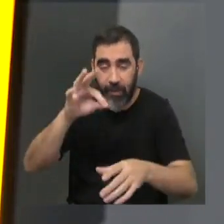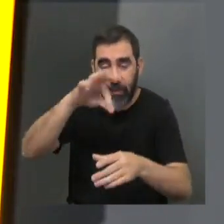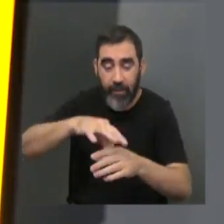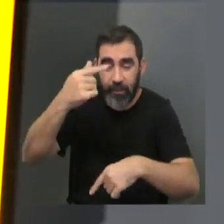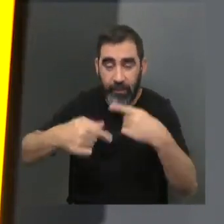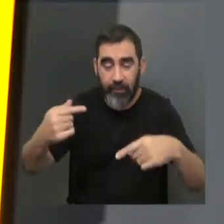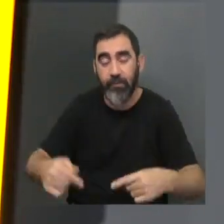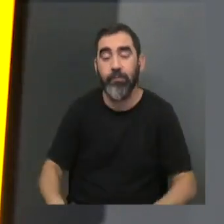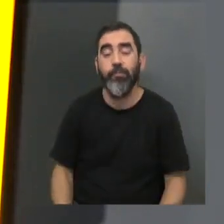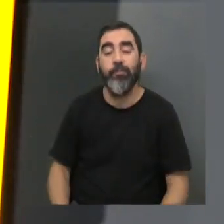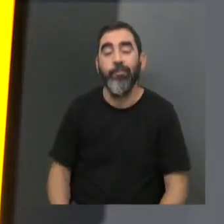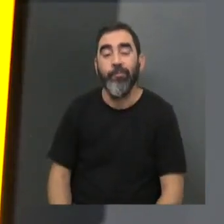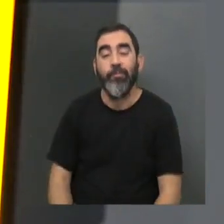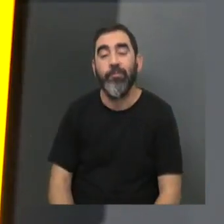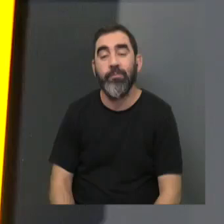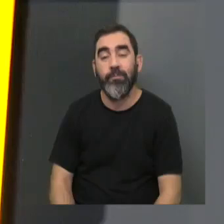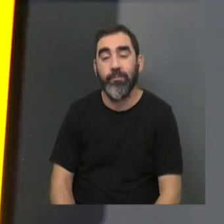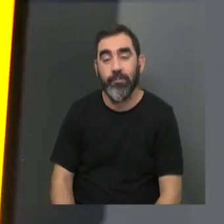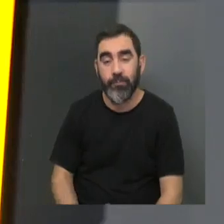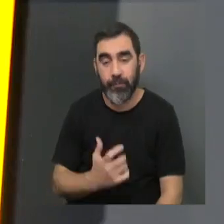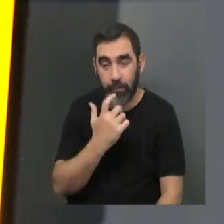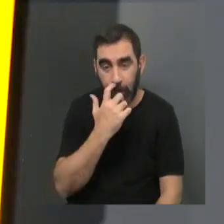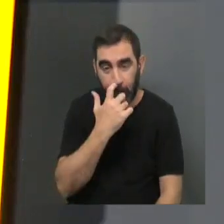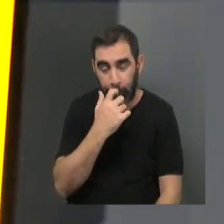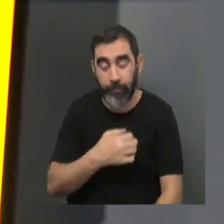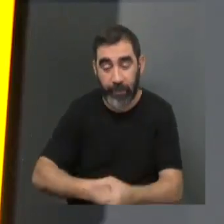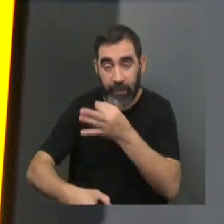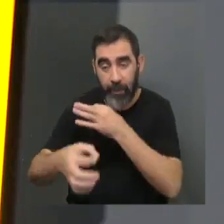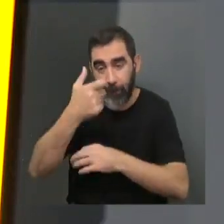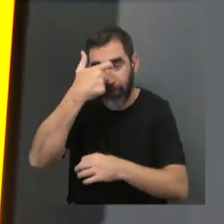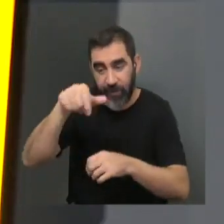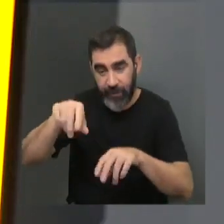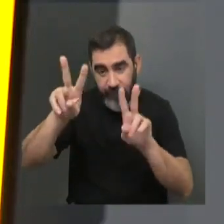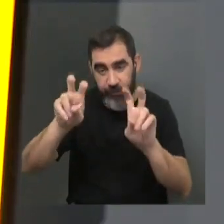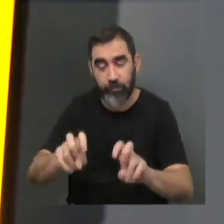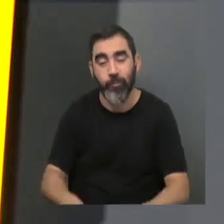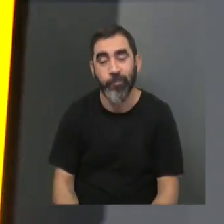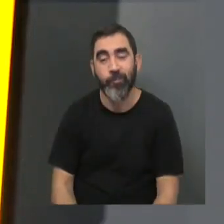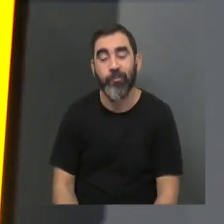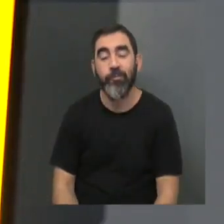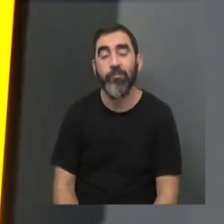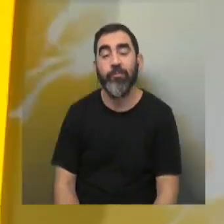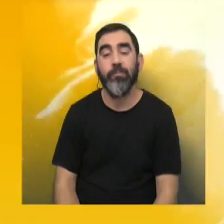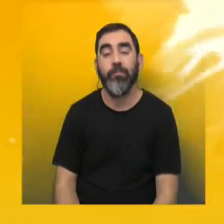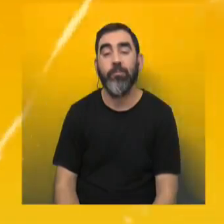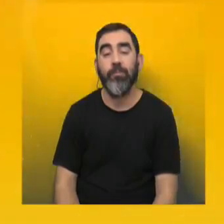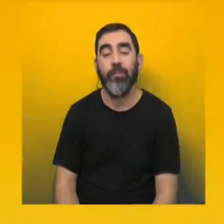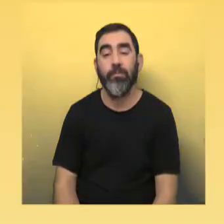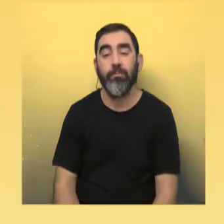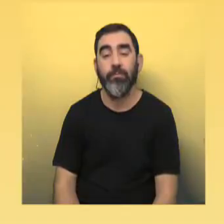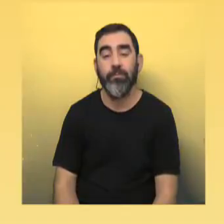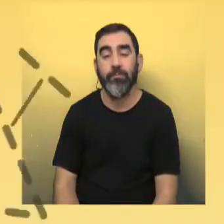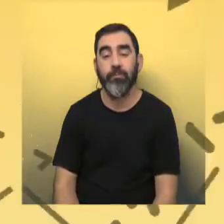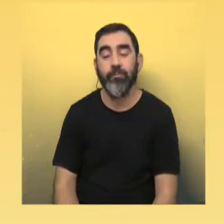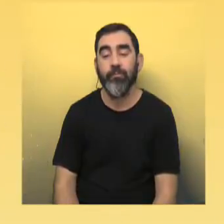los removedores que se pueden usar. Bien. Entonces, bueno, esto es lo que nos va a contar. ¿Cuál es la explicación científica detrás de la receta de Ana Durán?